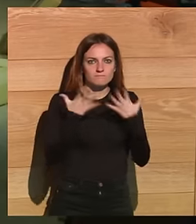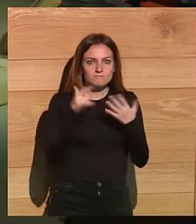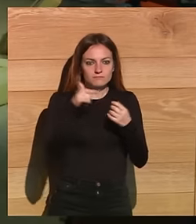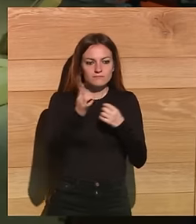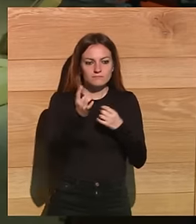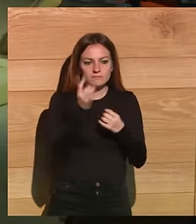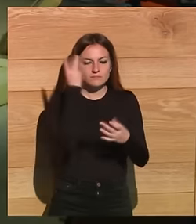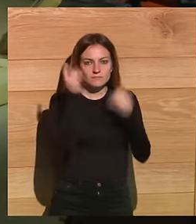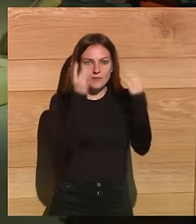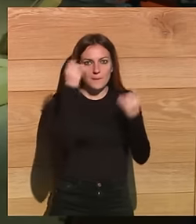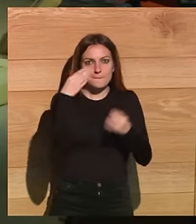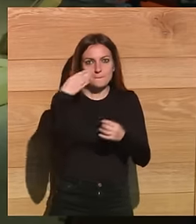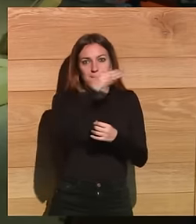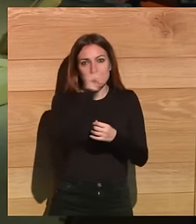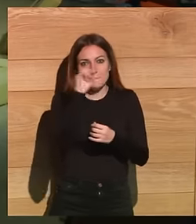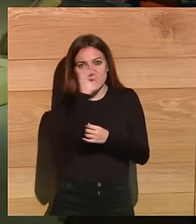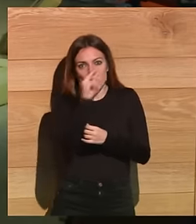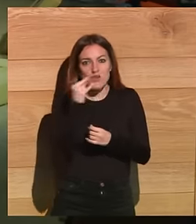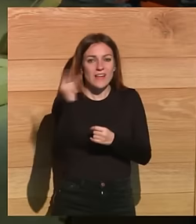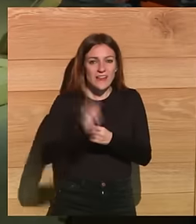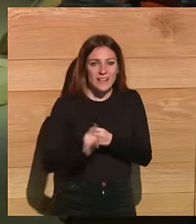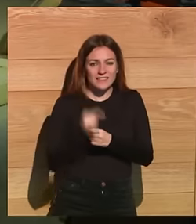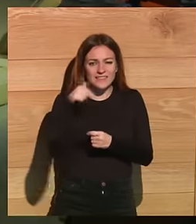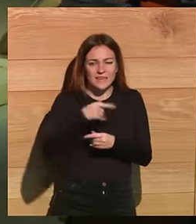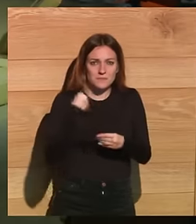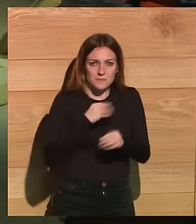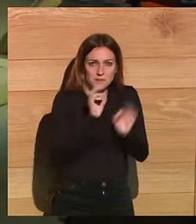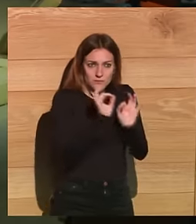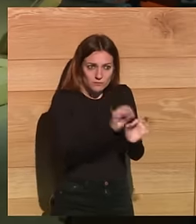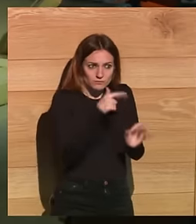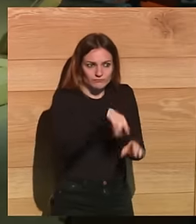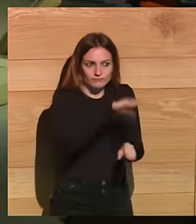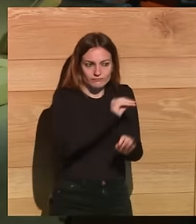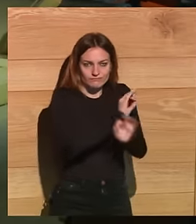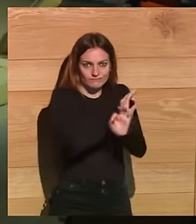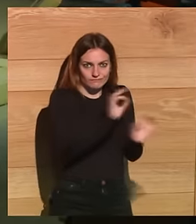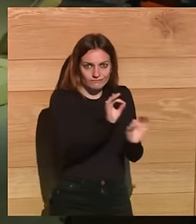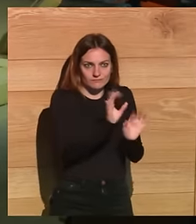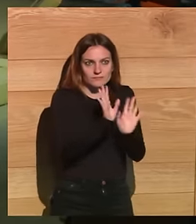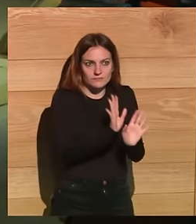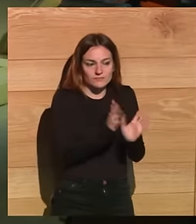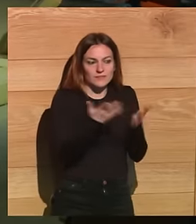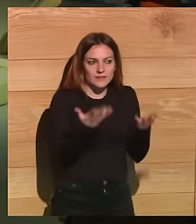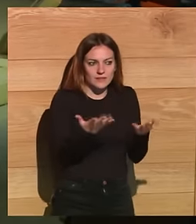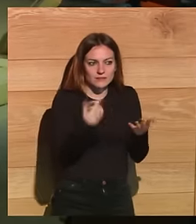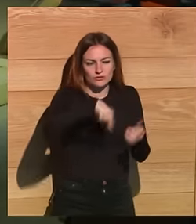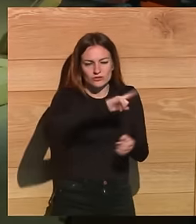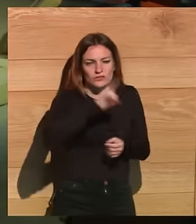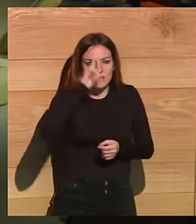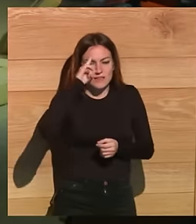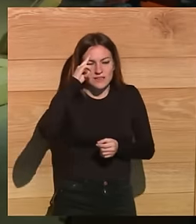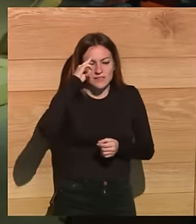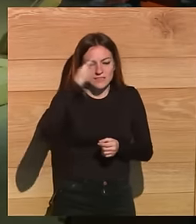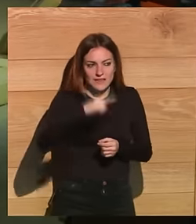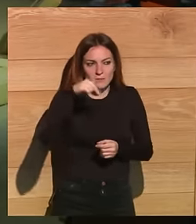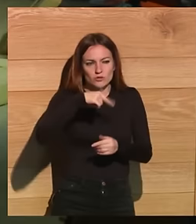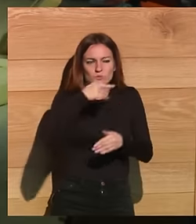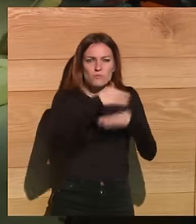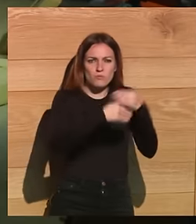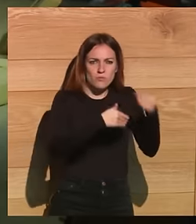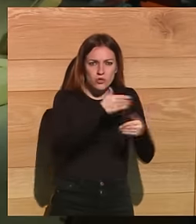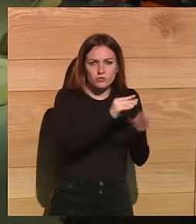Bien, la actividad bioeléctrica por sí misma ya se comprende bien. Sabemos bien cuáles son los